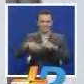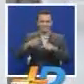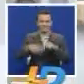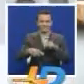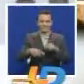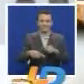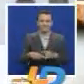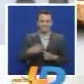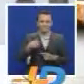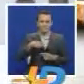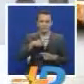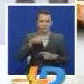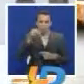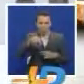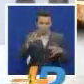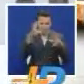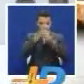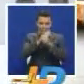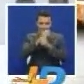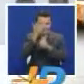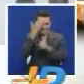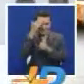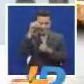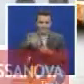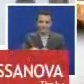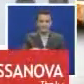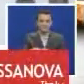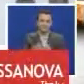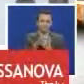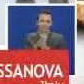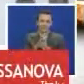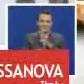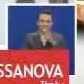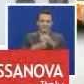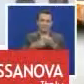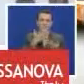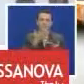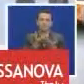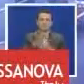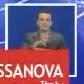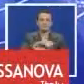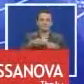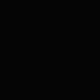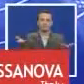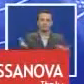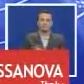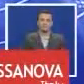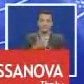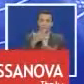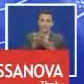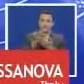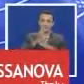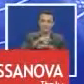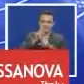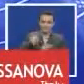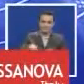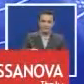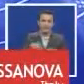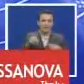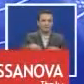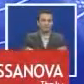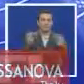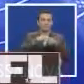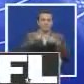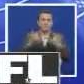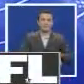entretenimiento. Nosotros tenemos una cita de nuevo en la noche con más información. Que tengan todos una feliz tarde. Lorena, feliz tarde para usted. Y hasta aquí las noticias. La